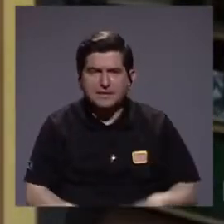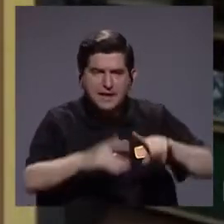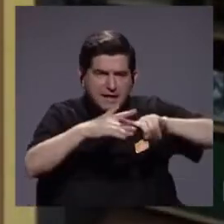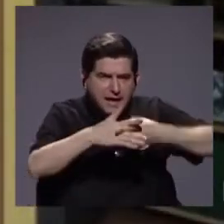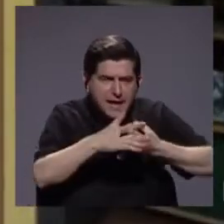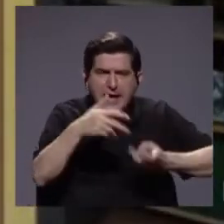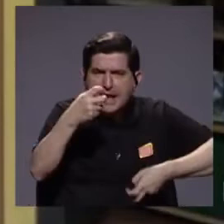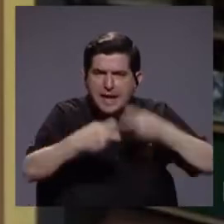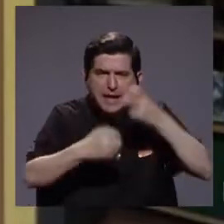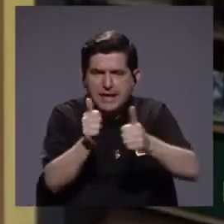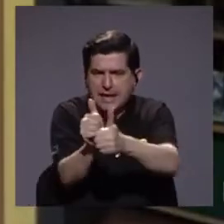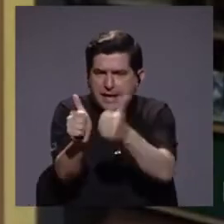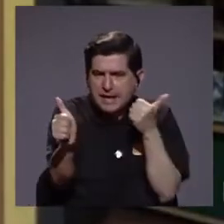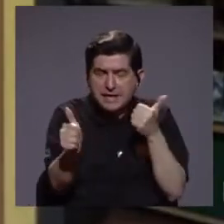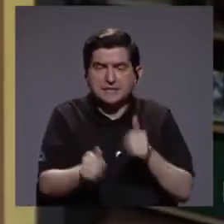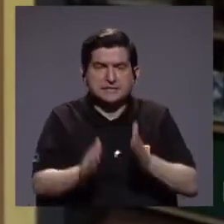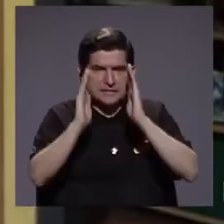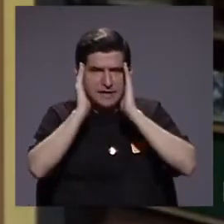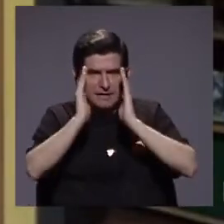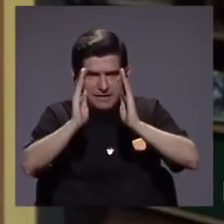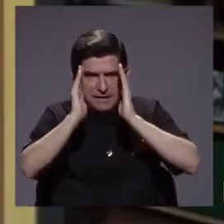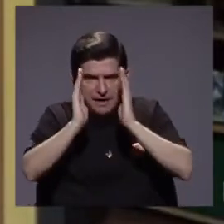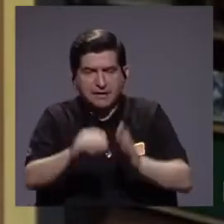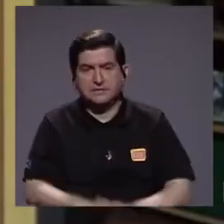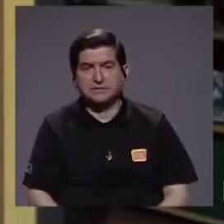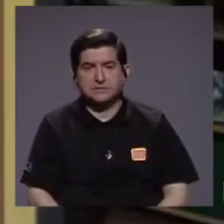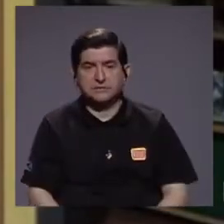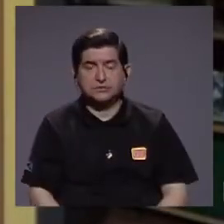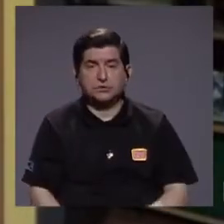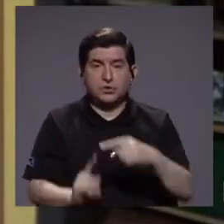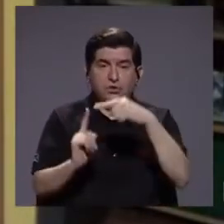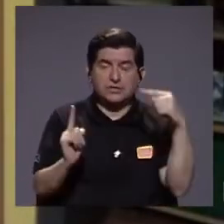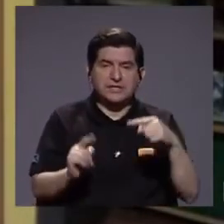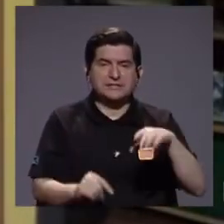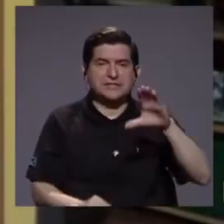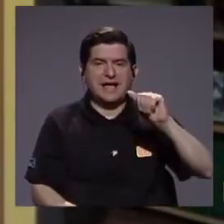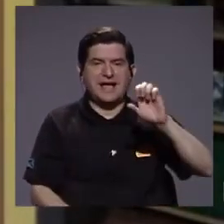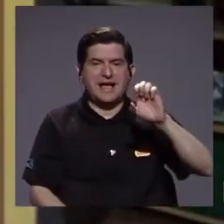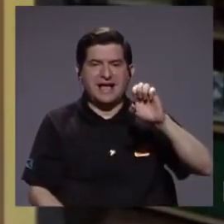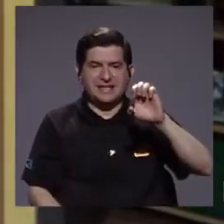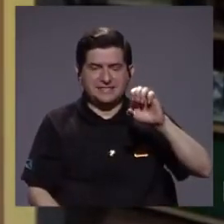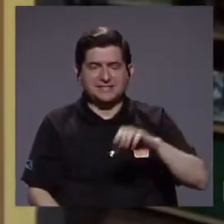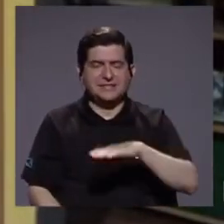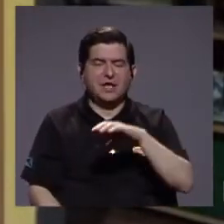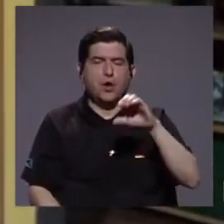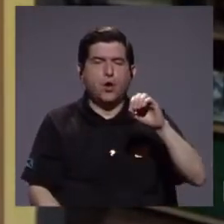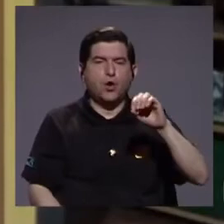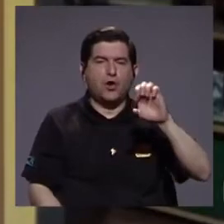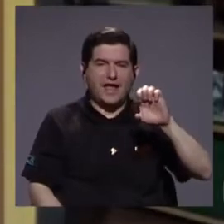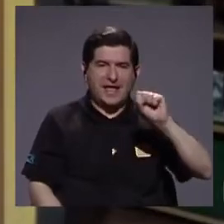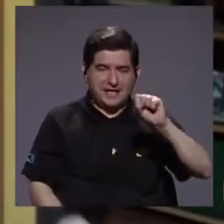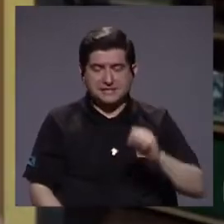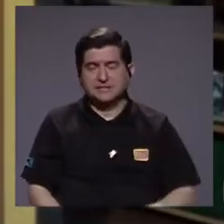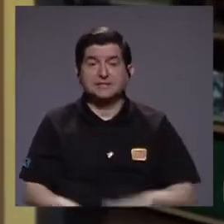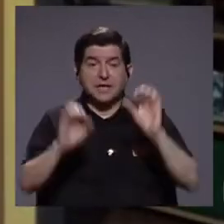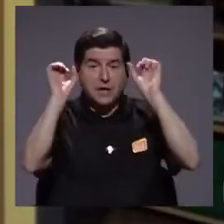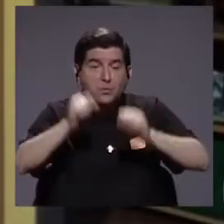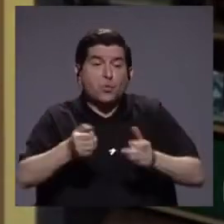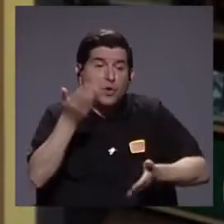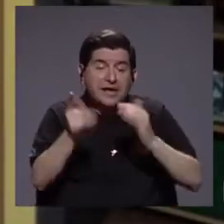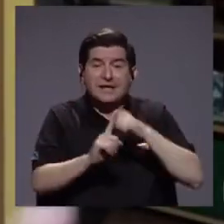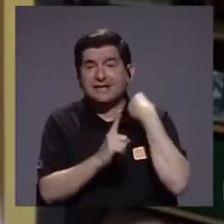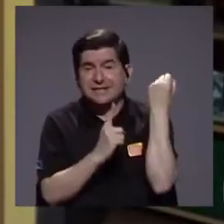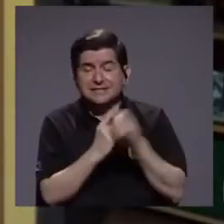del problema de rezago para atenderlo, ya sea desde el CASE, desde la OBS, porque puede obedecer